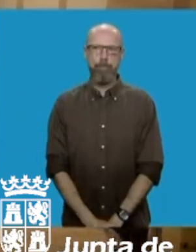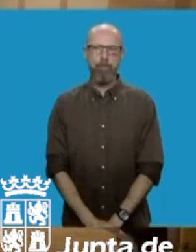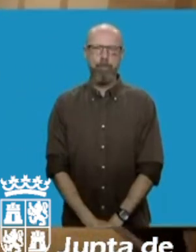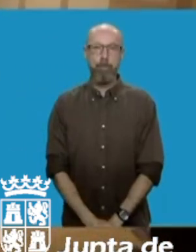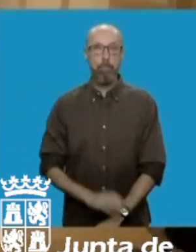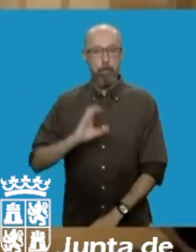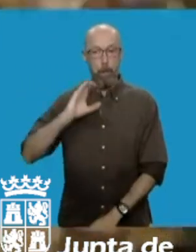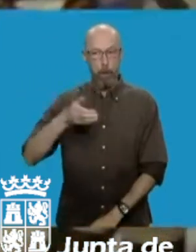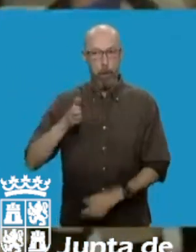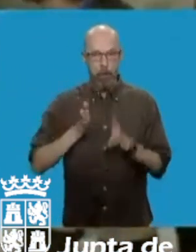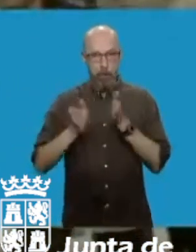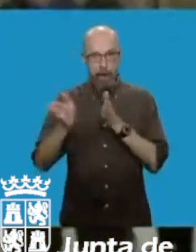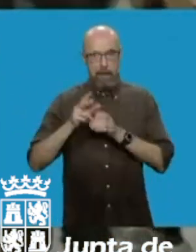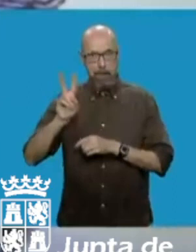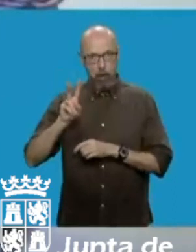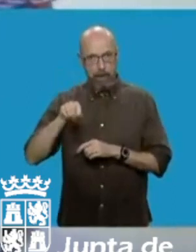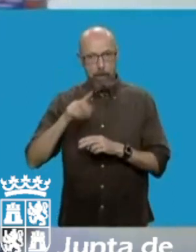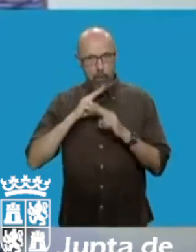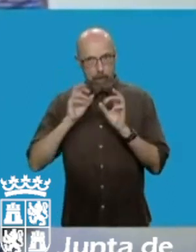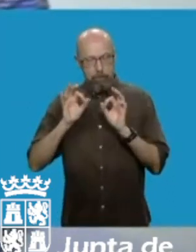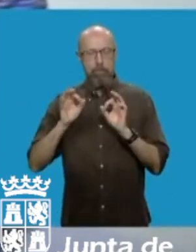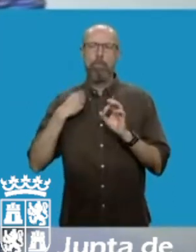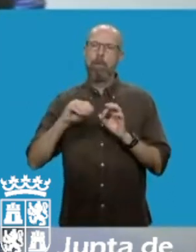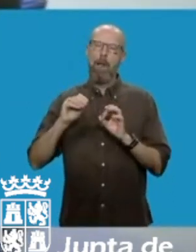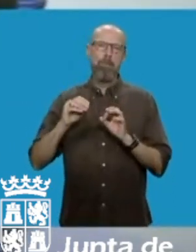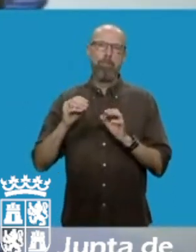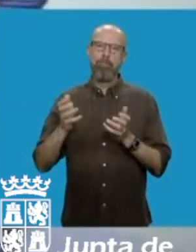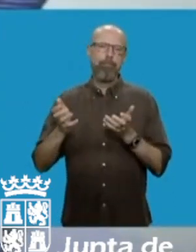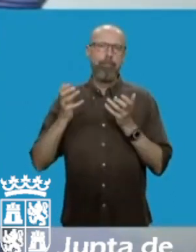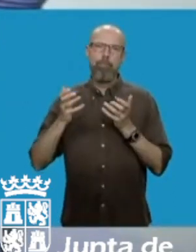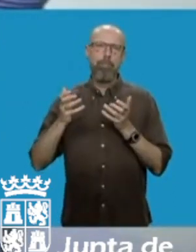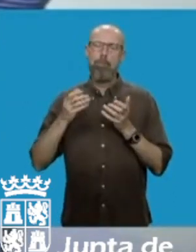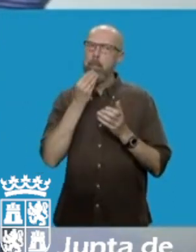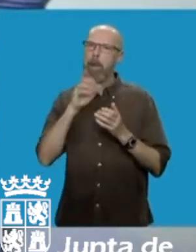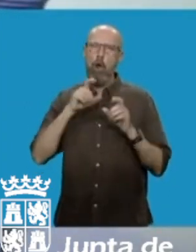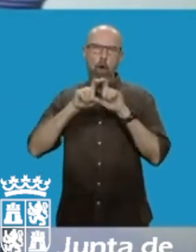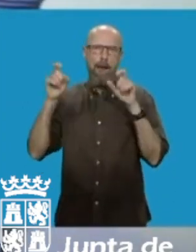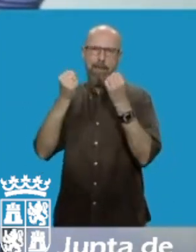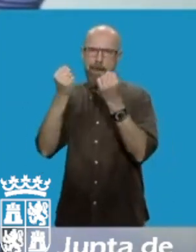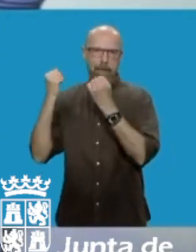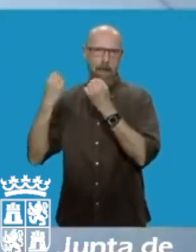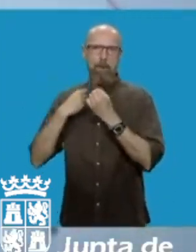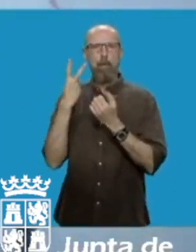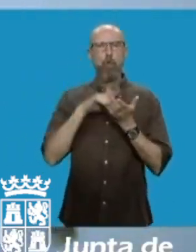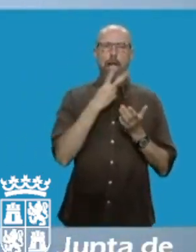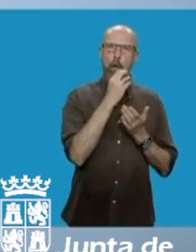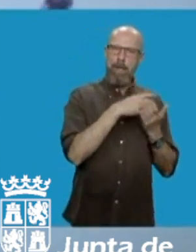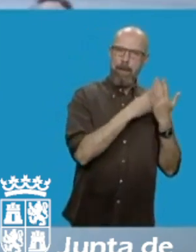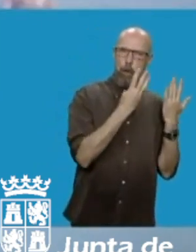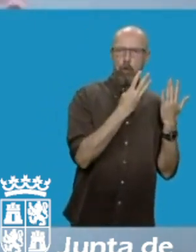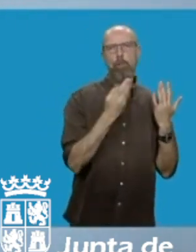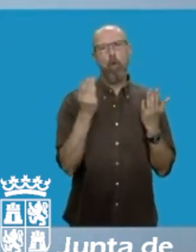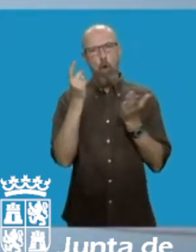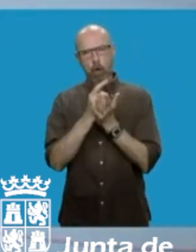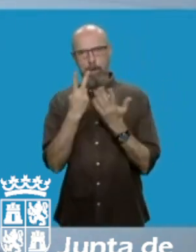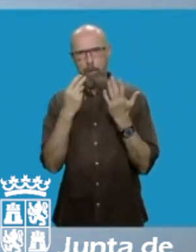El Club Patinaje en Línea Valladolid ha revalidado el galardón de mejor entidad deportiva que ya logró en 2018. Las Panteras